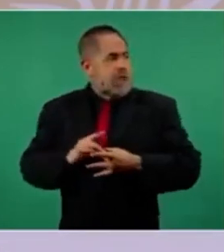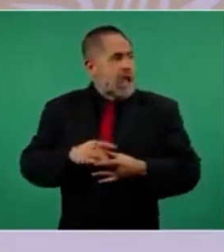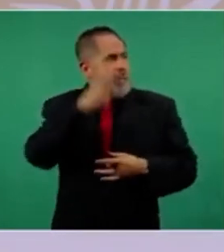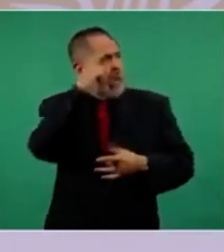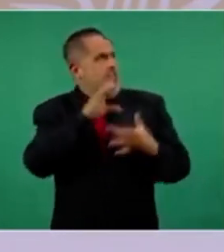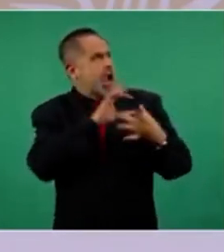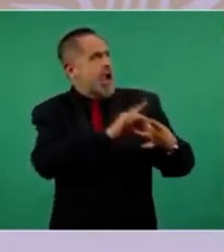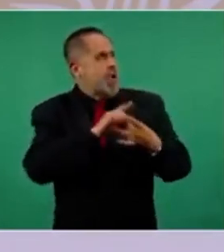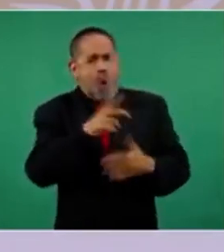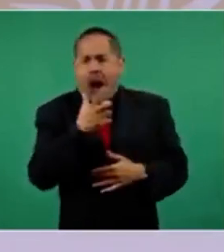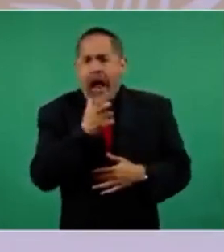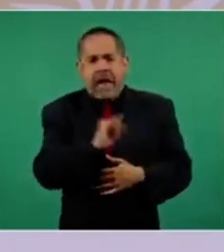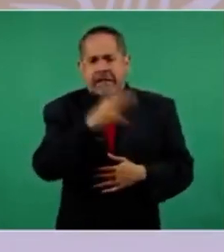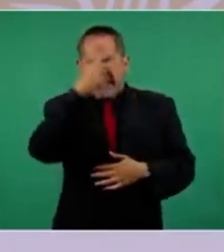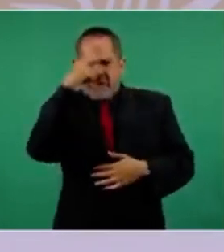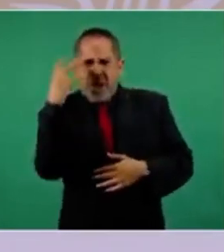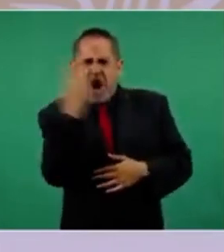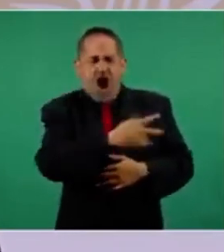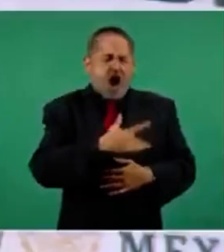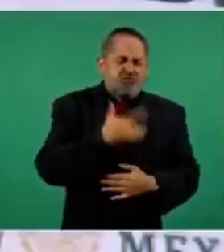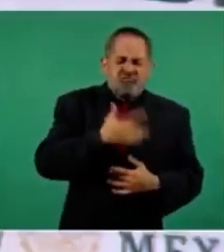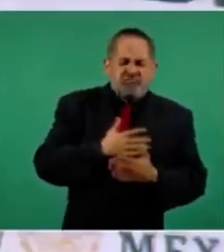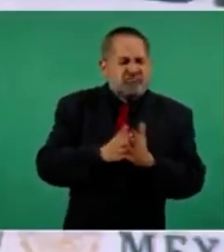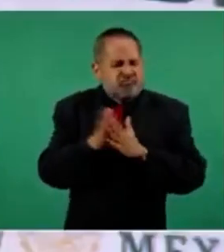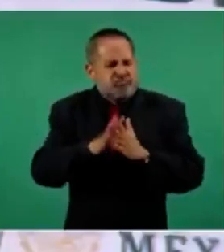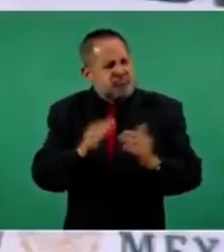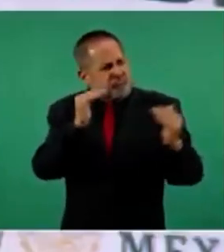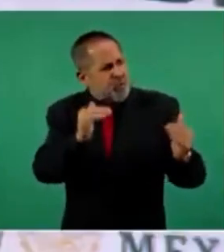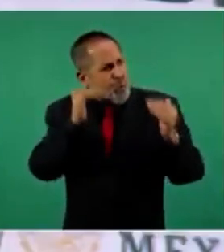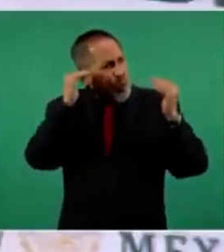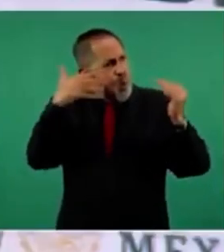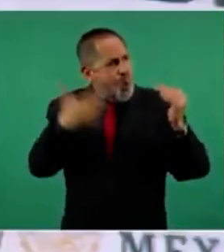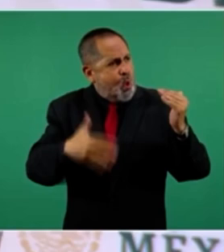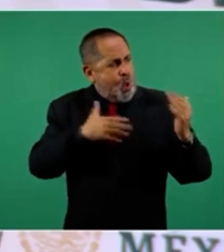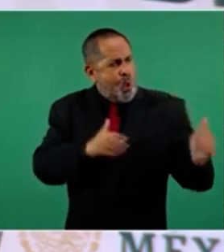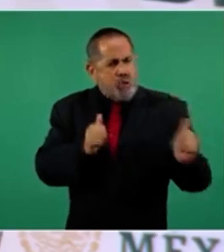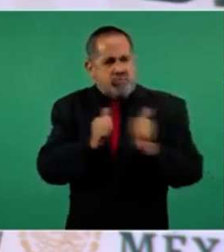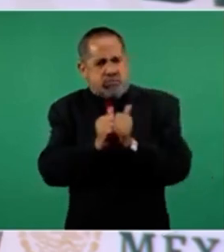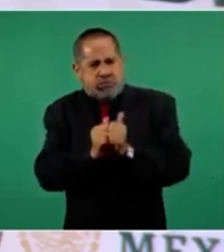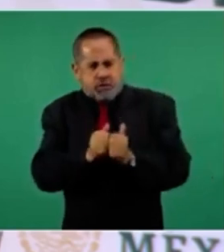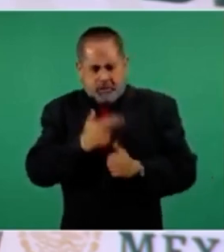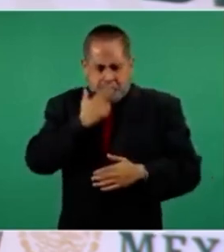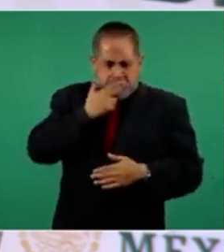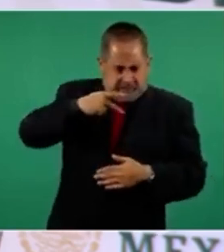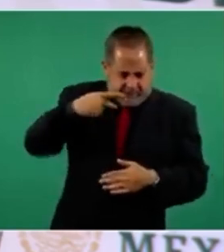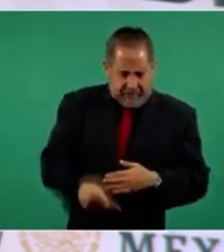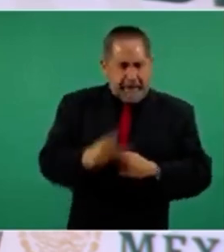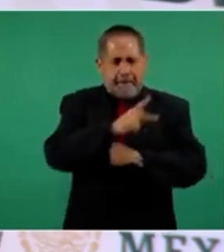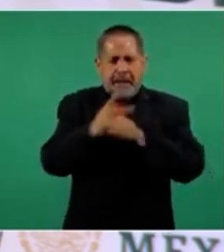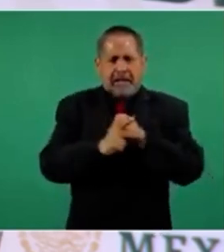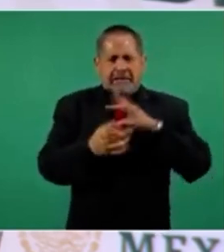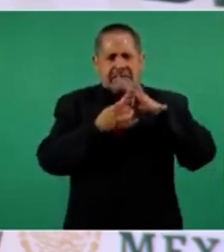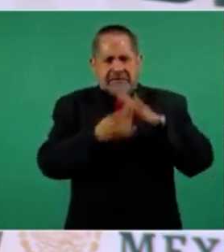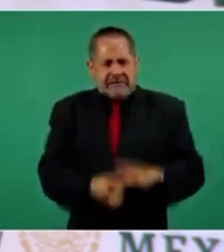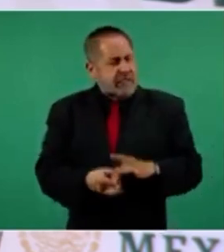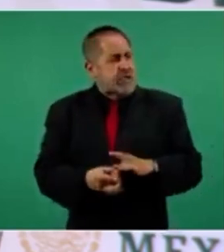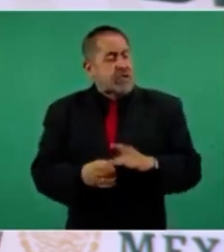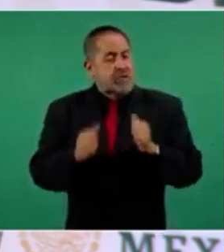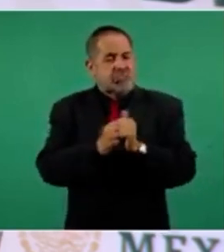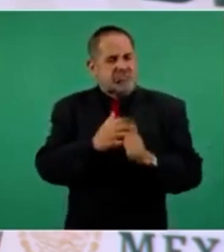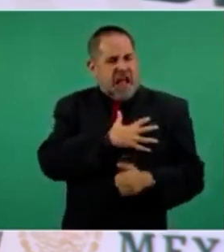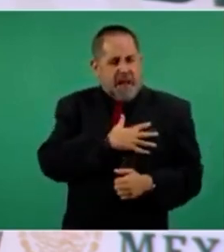aquel carácter suyo, sagaz y señorial, pegado al país que adora, donde por la obra doble de la